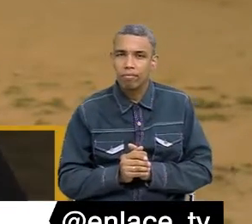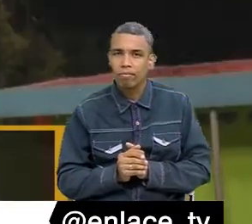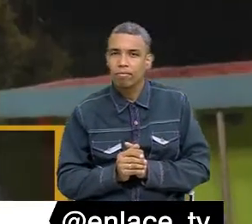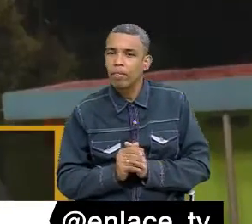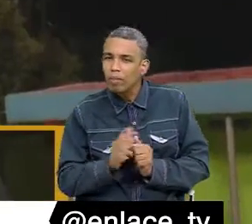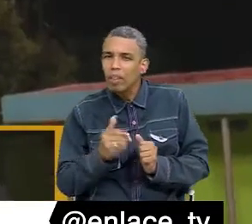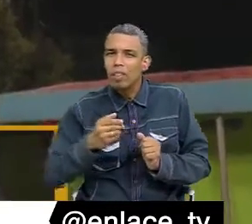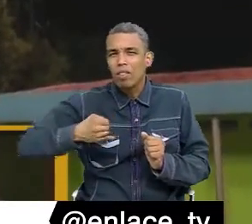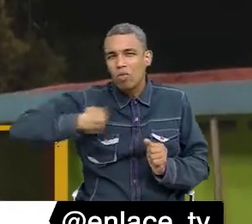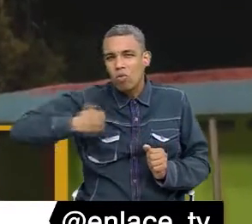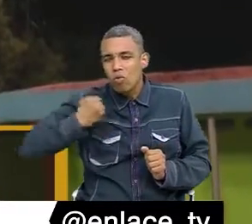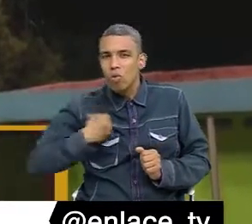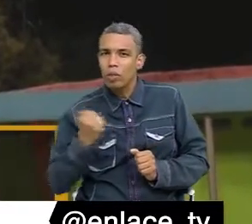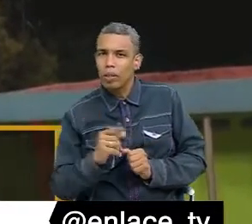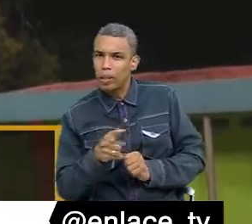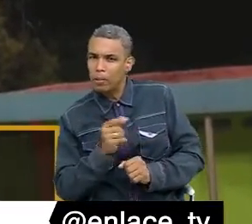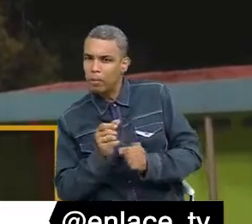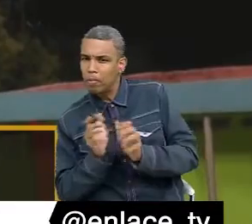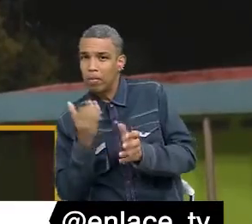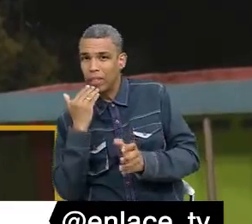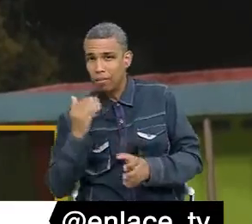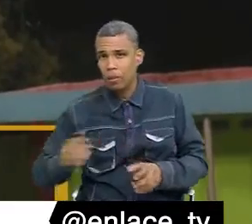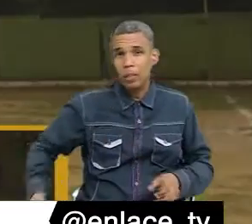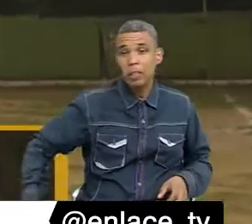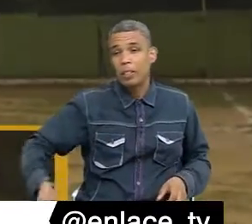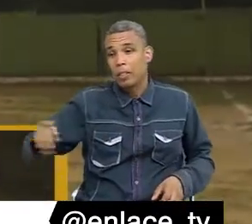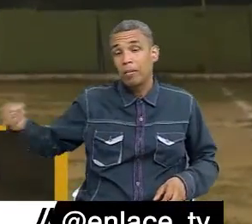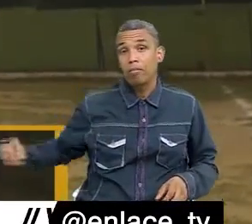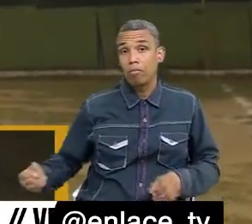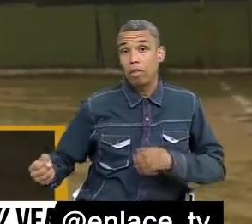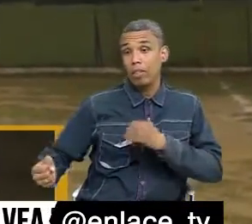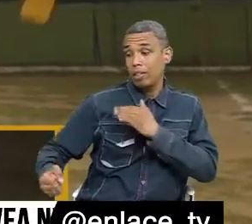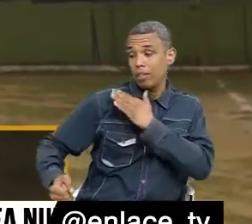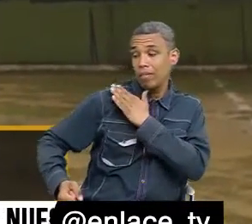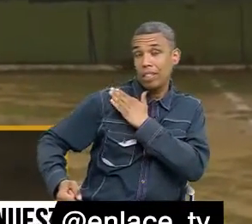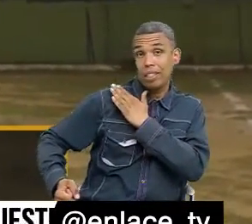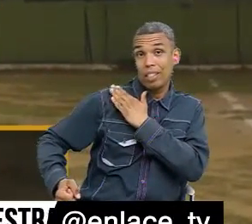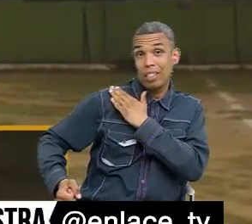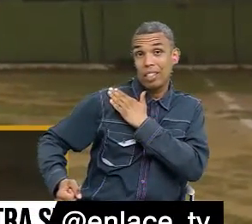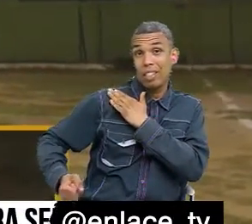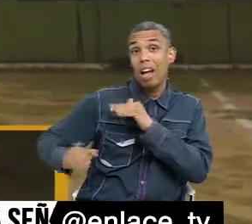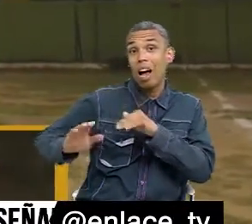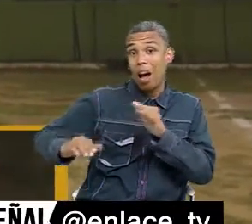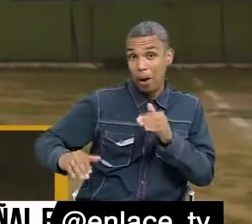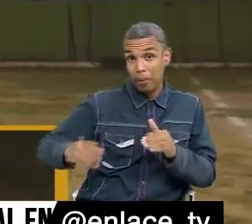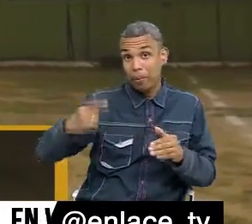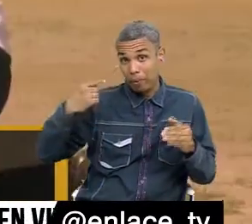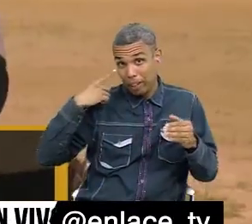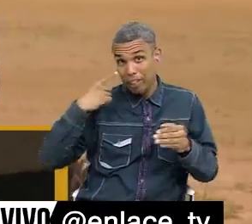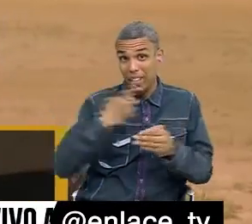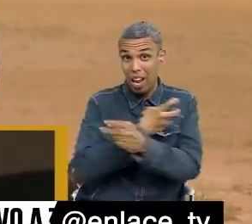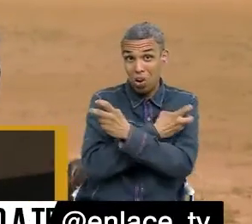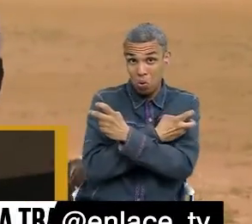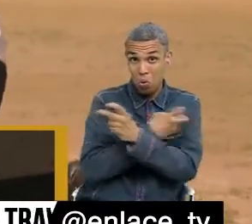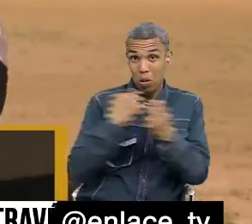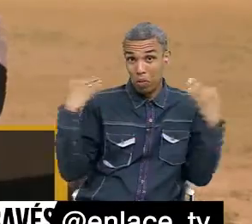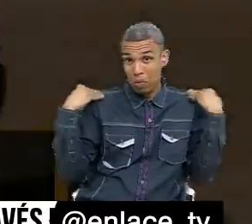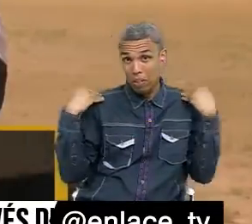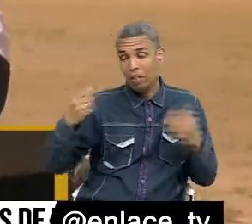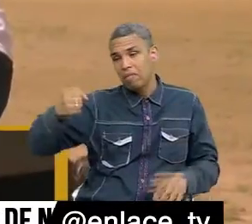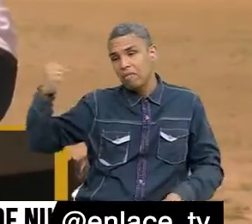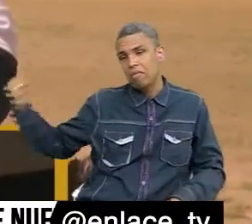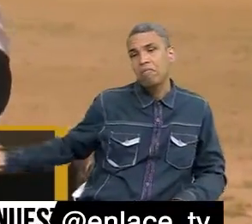muchachos no abran el hombro al momento de lanzar, que es el mayor error que cometen los principiantes. Y también estuvimos